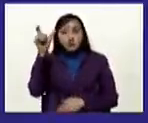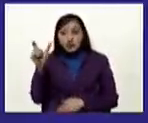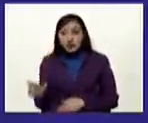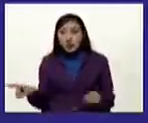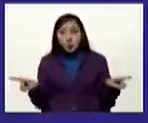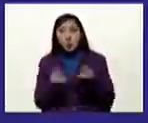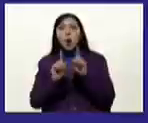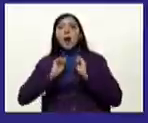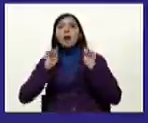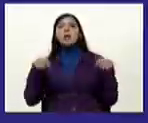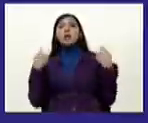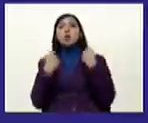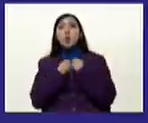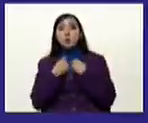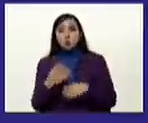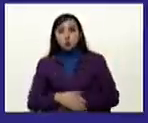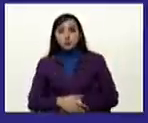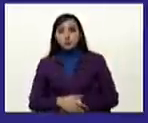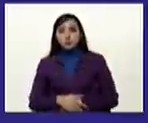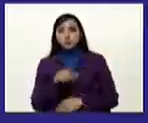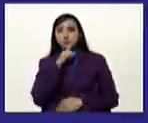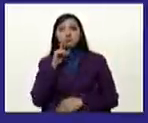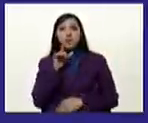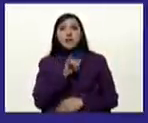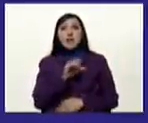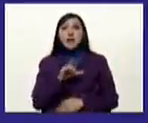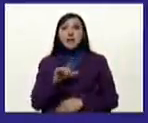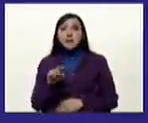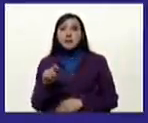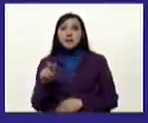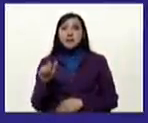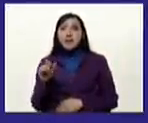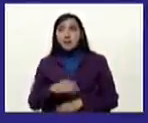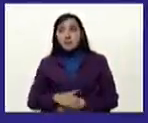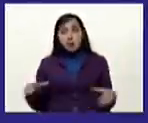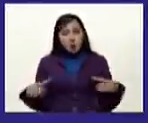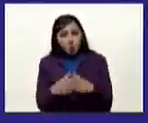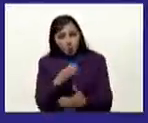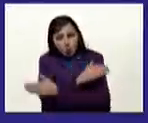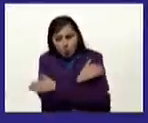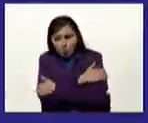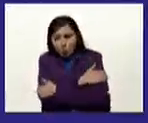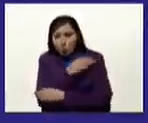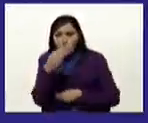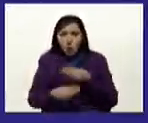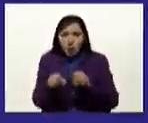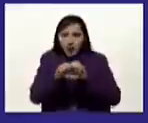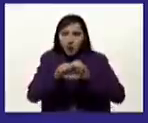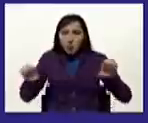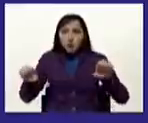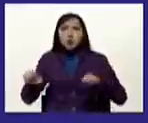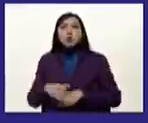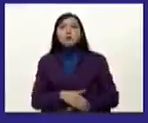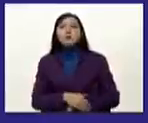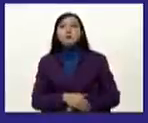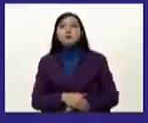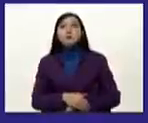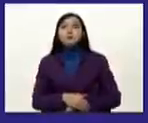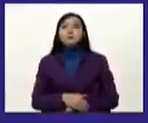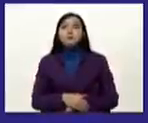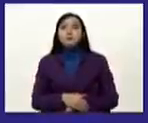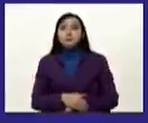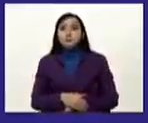aristobulita. Yelitza, te felicito a ti y a tu equipo, el equipo de educación,